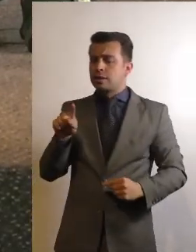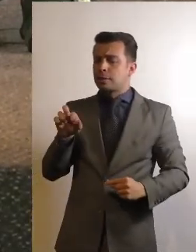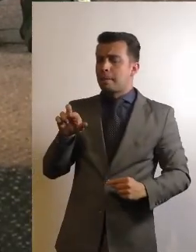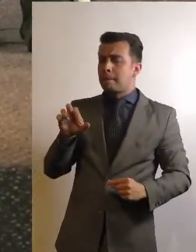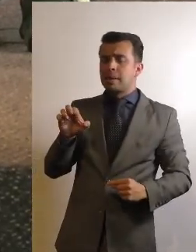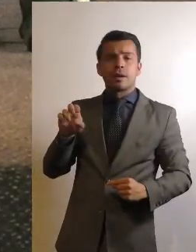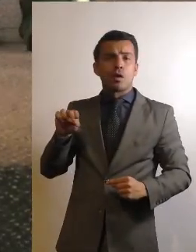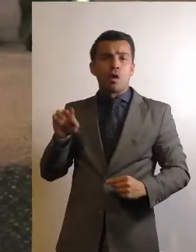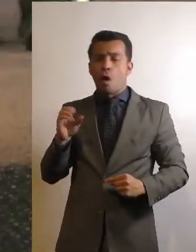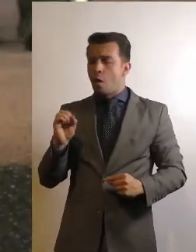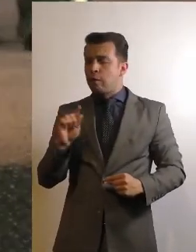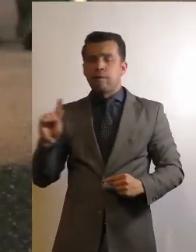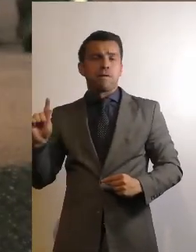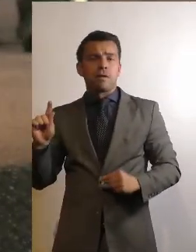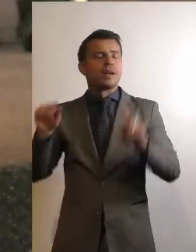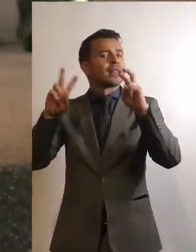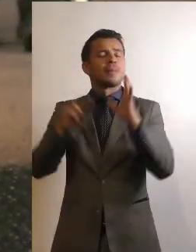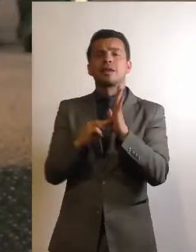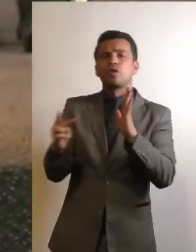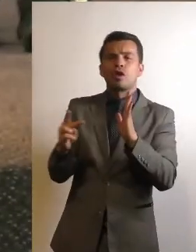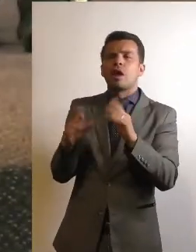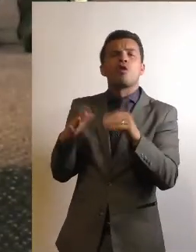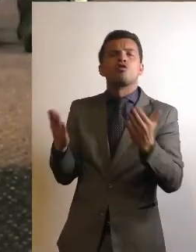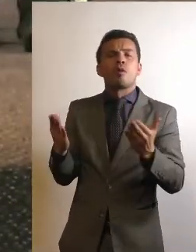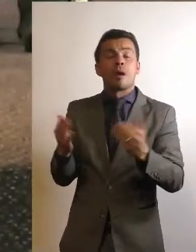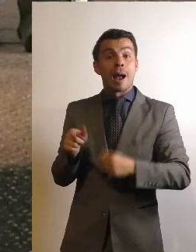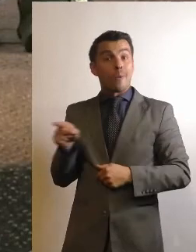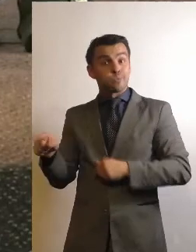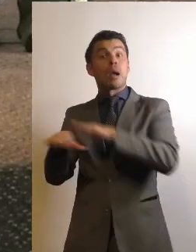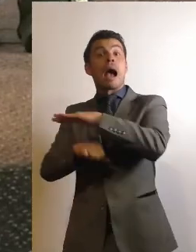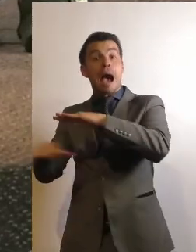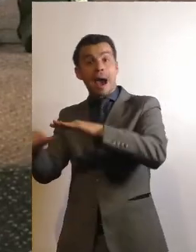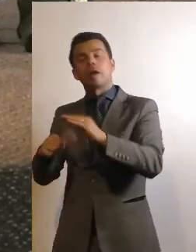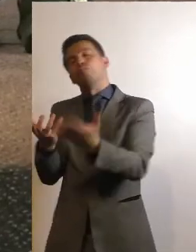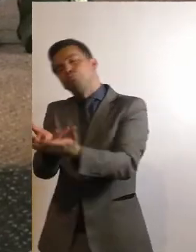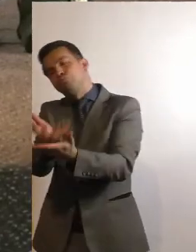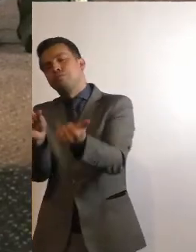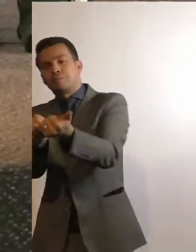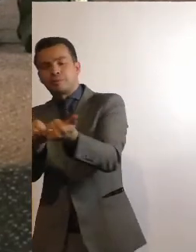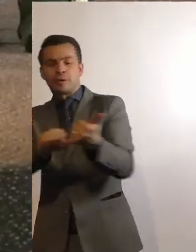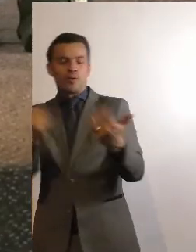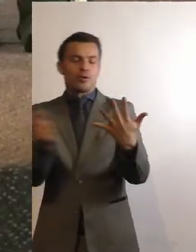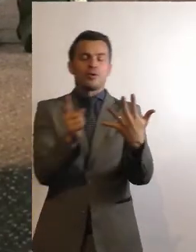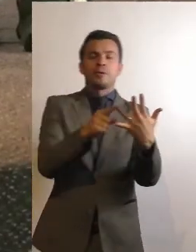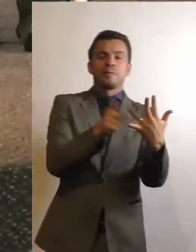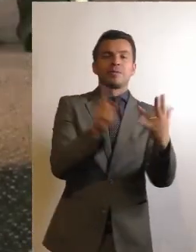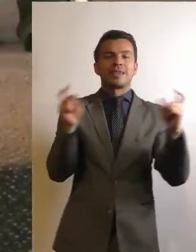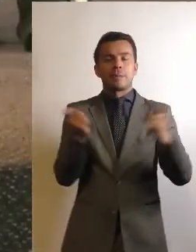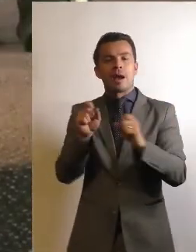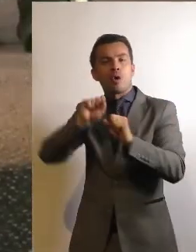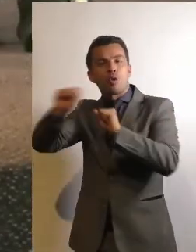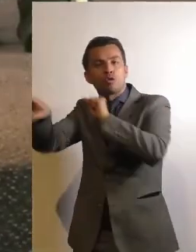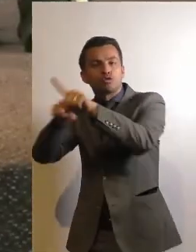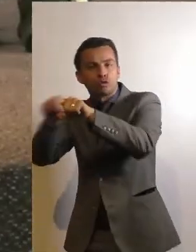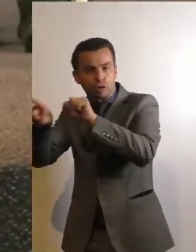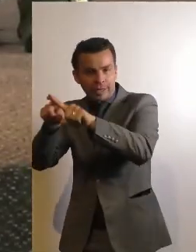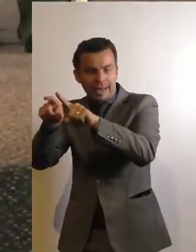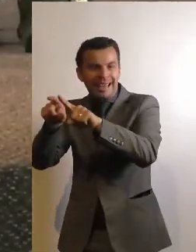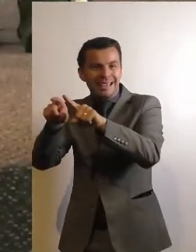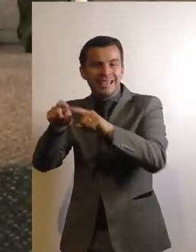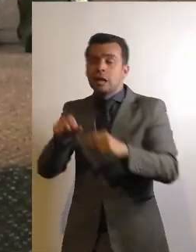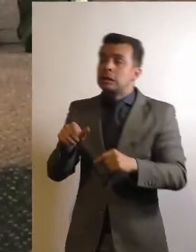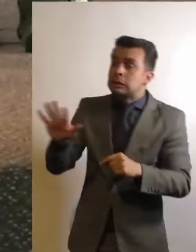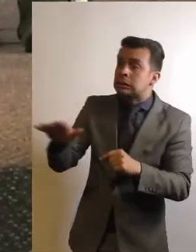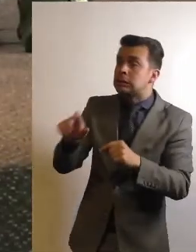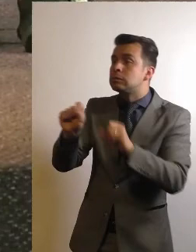transferencia tecnológica. Tienen una área en la cual los puede asesorar. Está el área de asesoría y consultoría, que trabajamos proyectos para presentar al